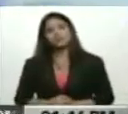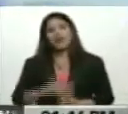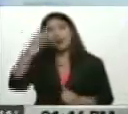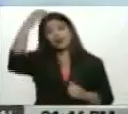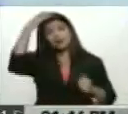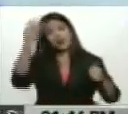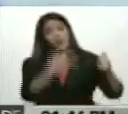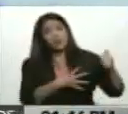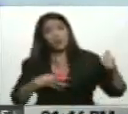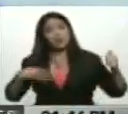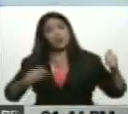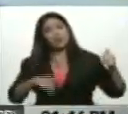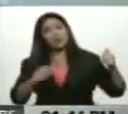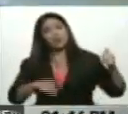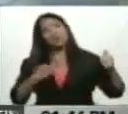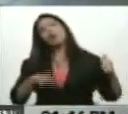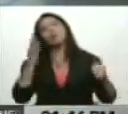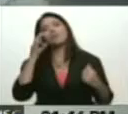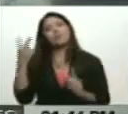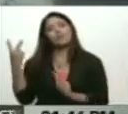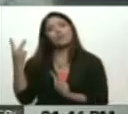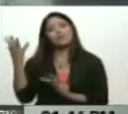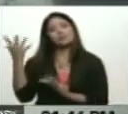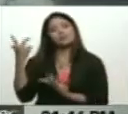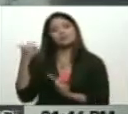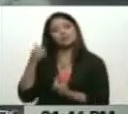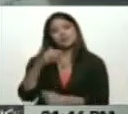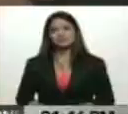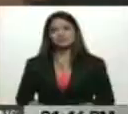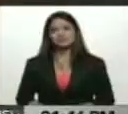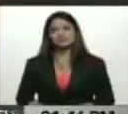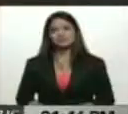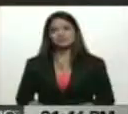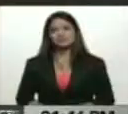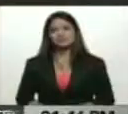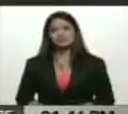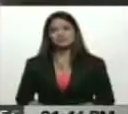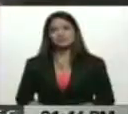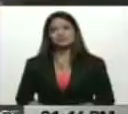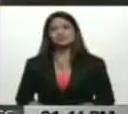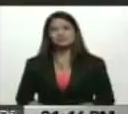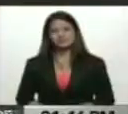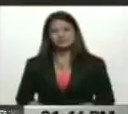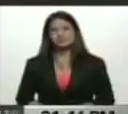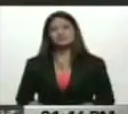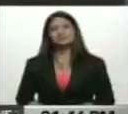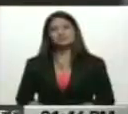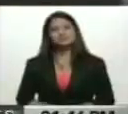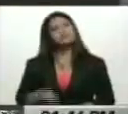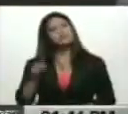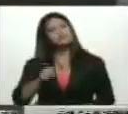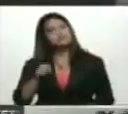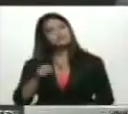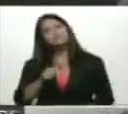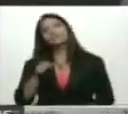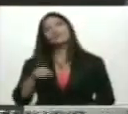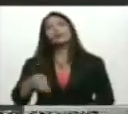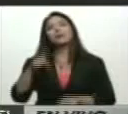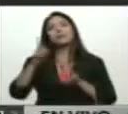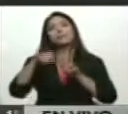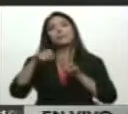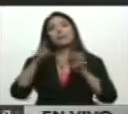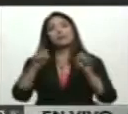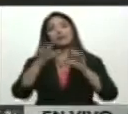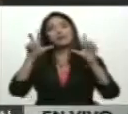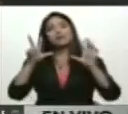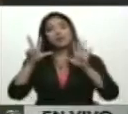bandola anselmo lópez marines torres con los detalles adelante marines así es compañeros y compañeros de venezolana de televisión